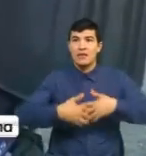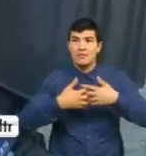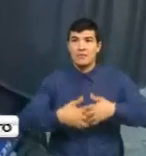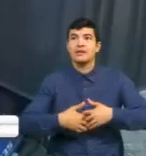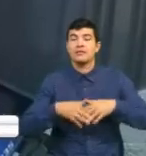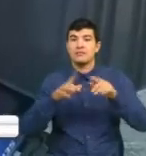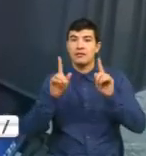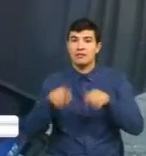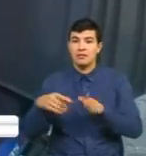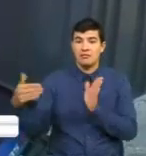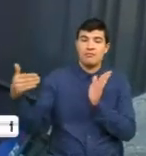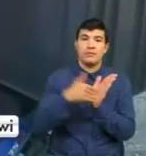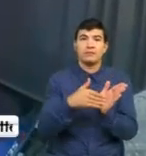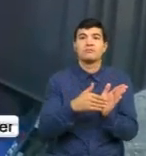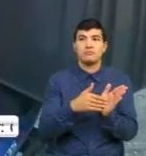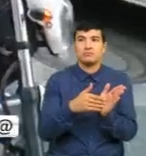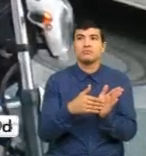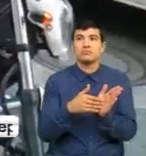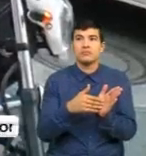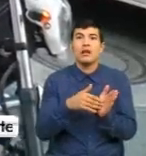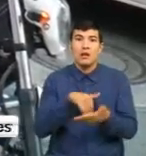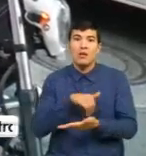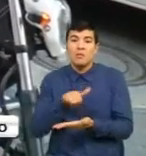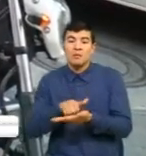e incluso ataques investidos por los